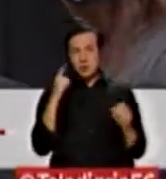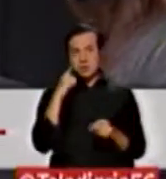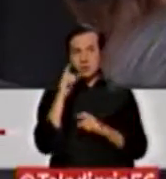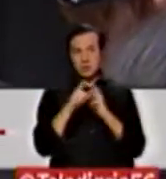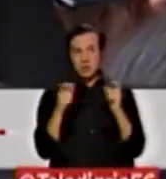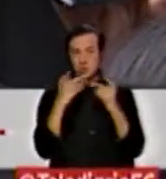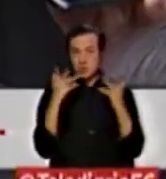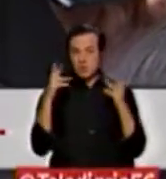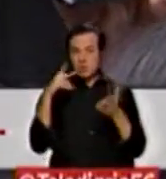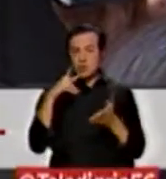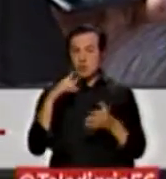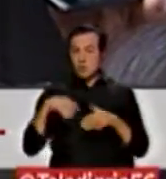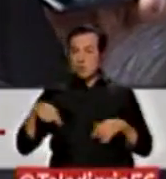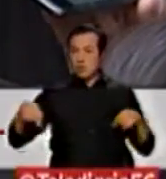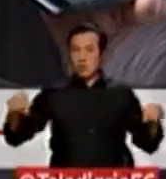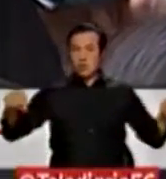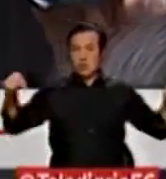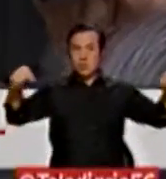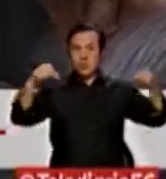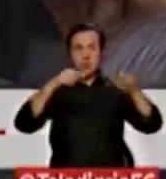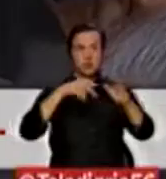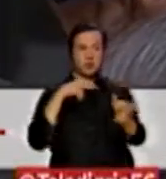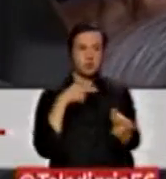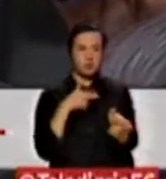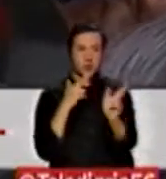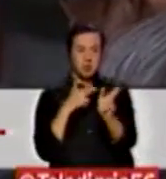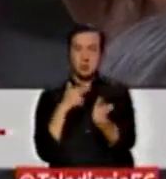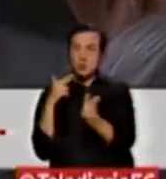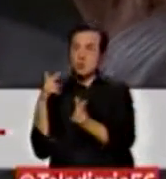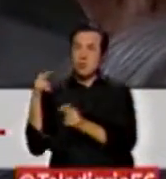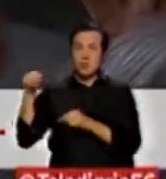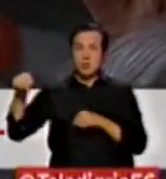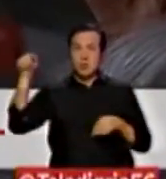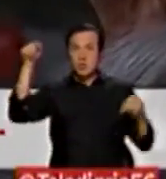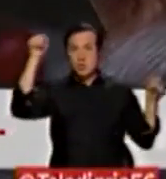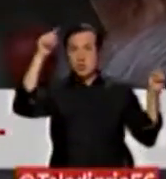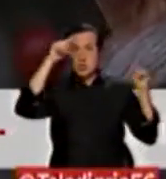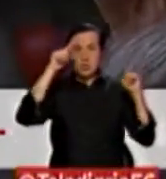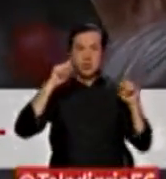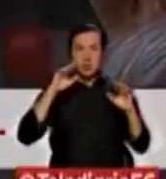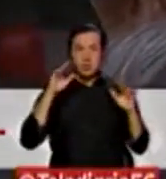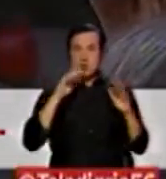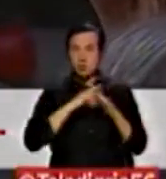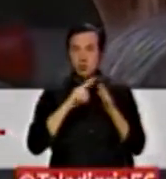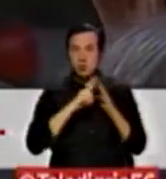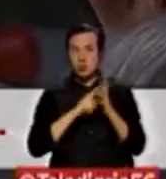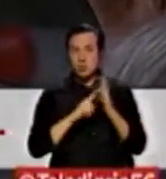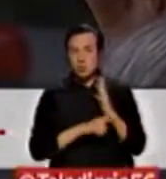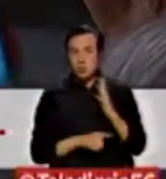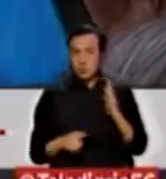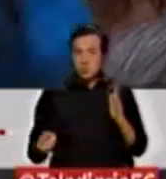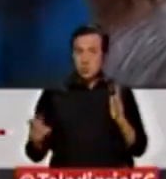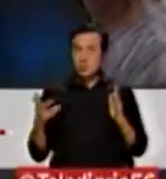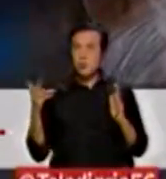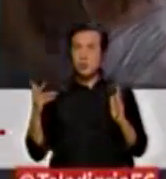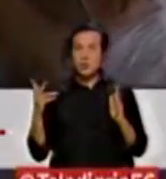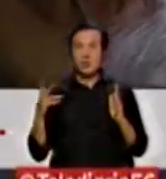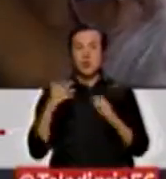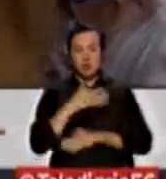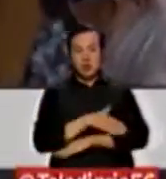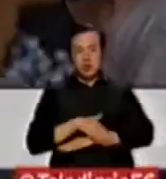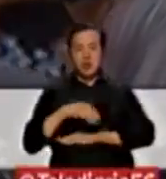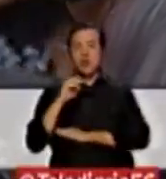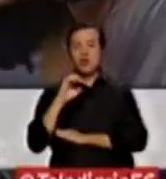en puntos estratégicos disparando, es decir que los disparos provenían de lugares, indicaba como desde la avenida